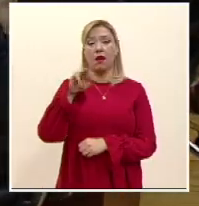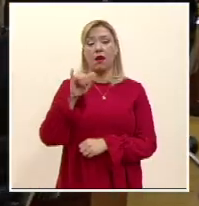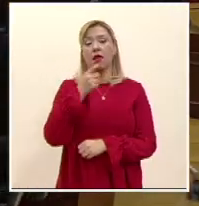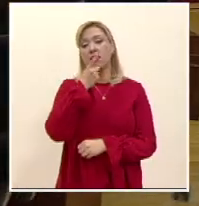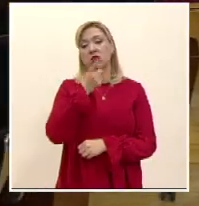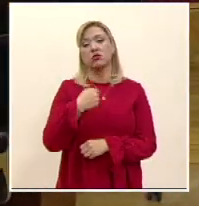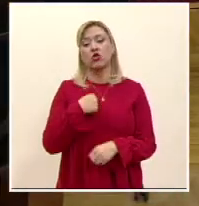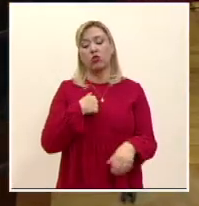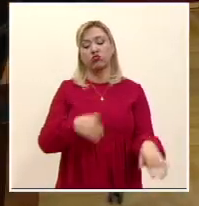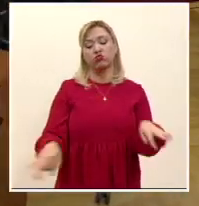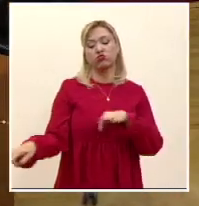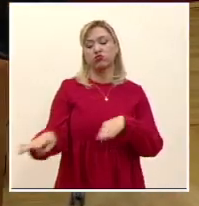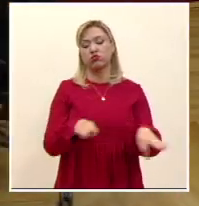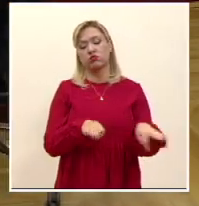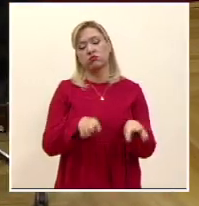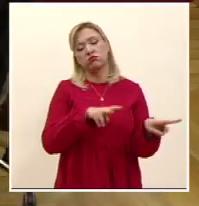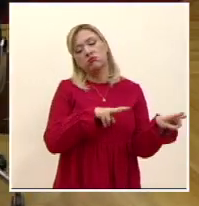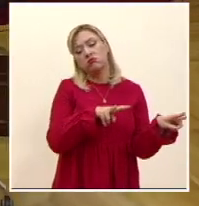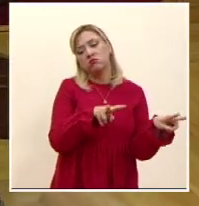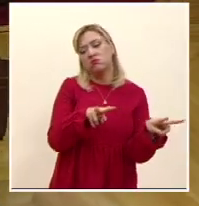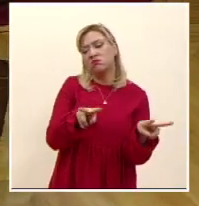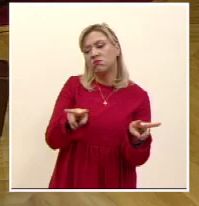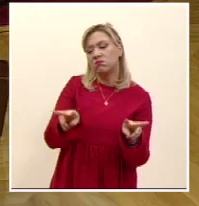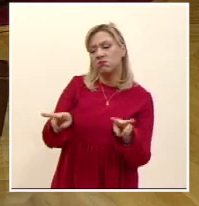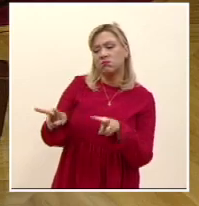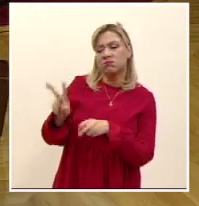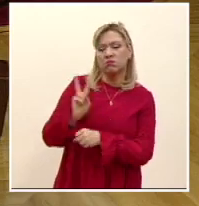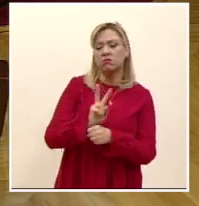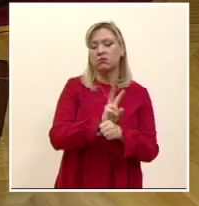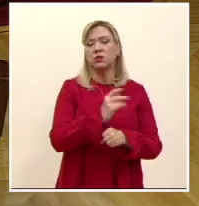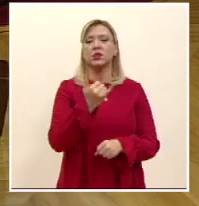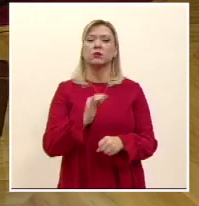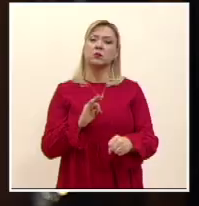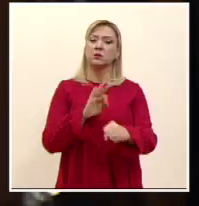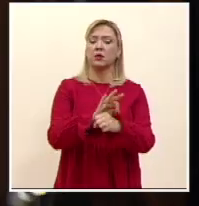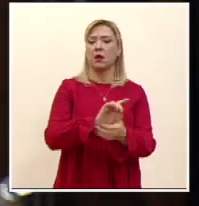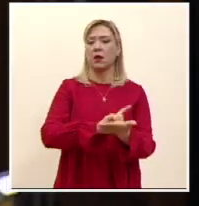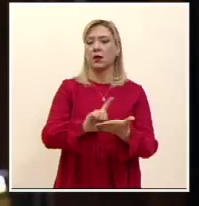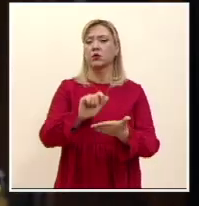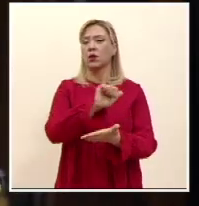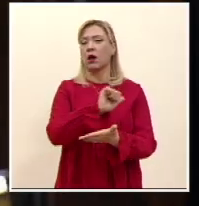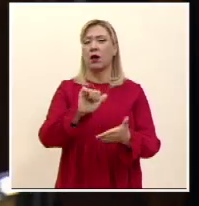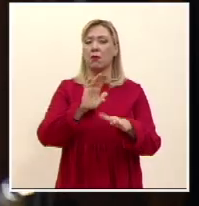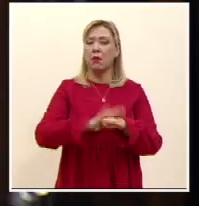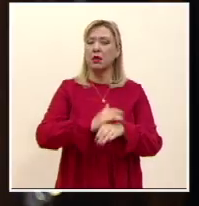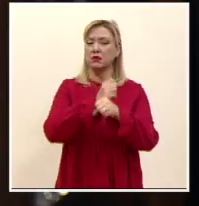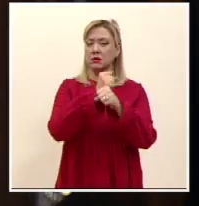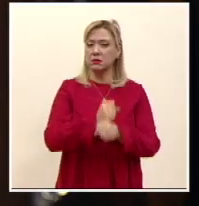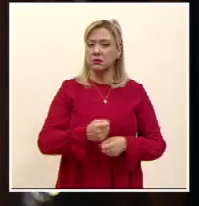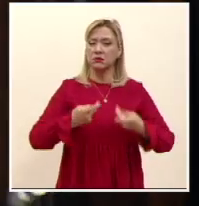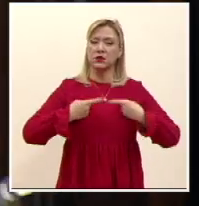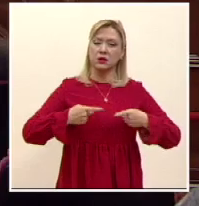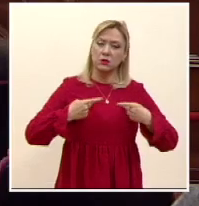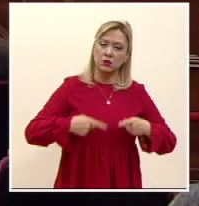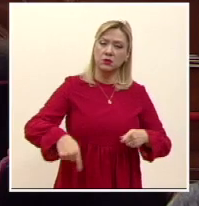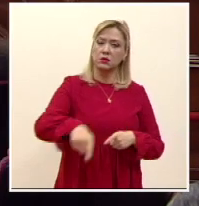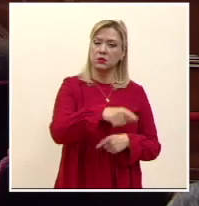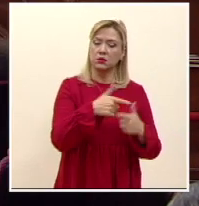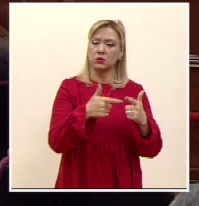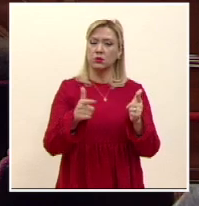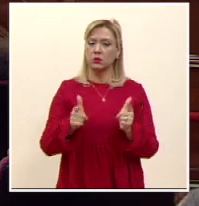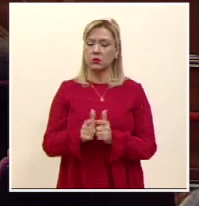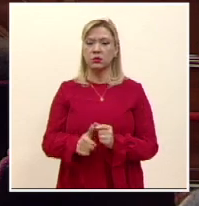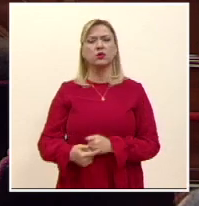en el desempeño de su función, así como por la defensa de derechos de grupos en condiciones de vulnerabilidad. Soy